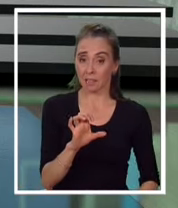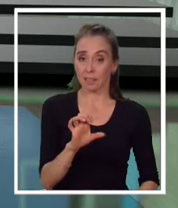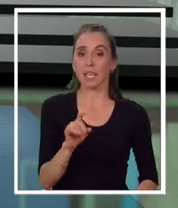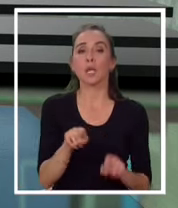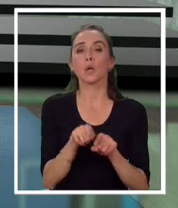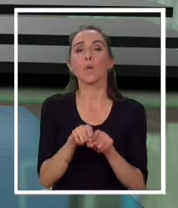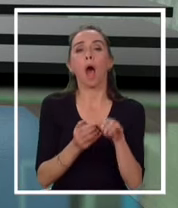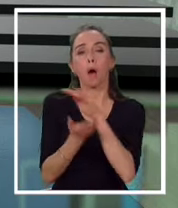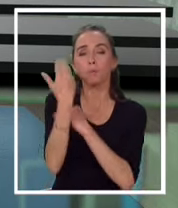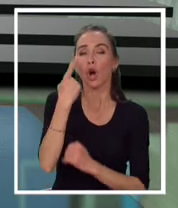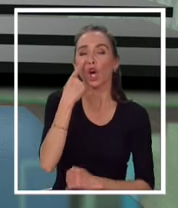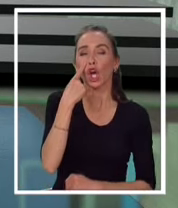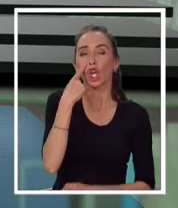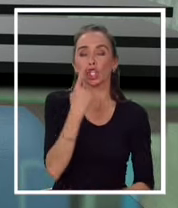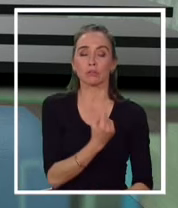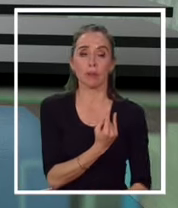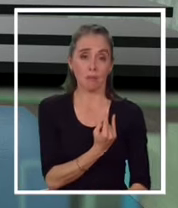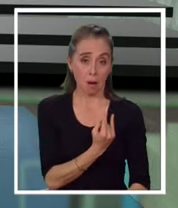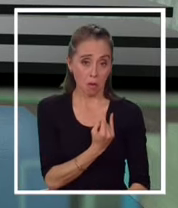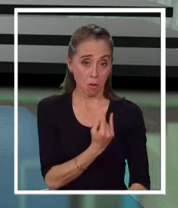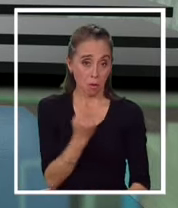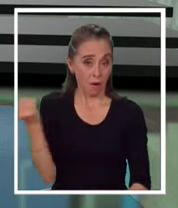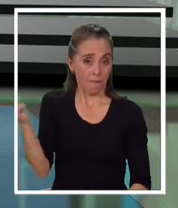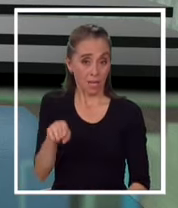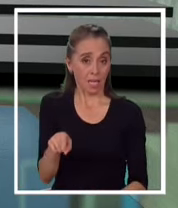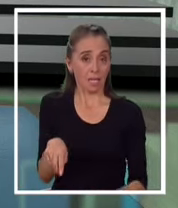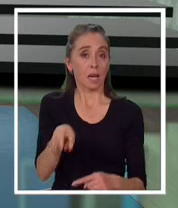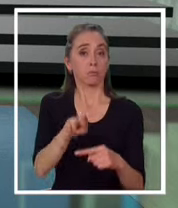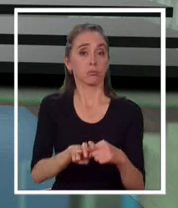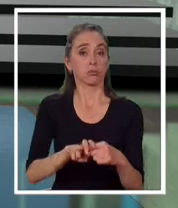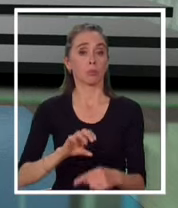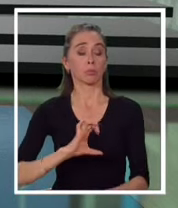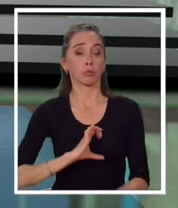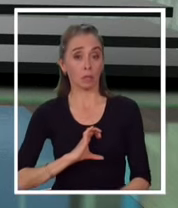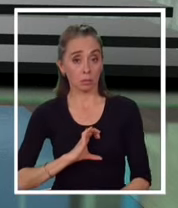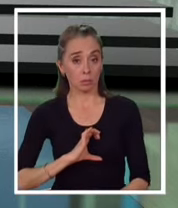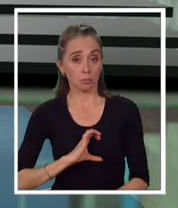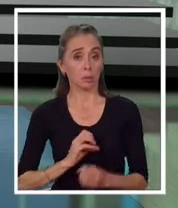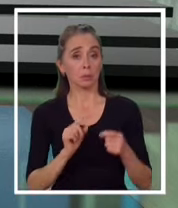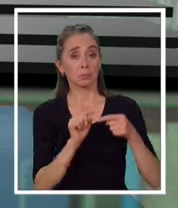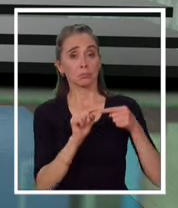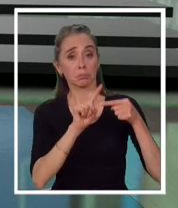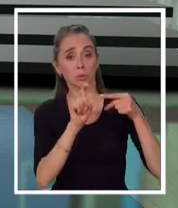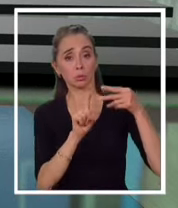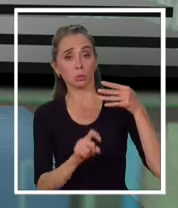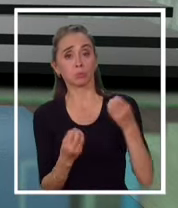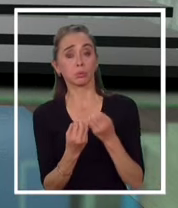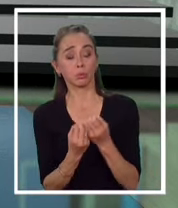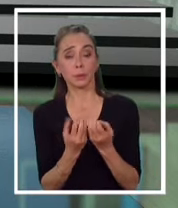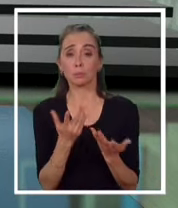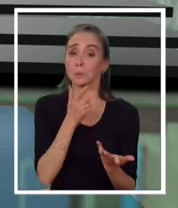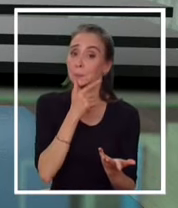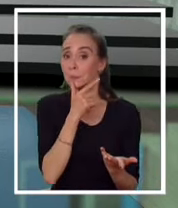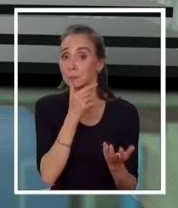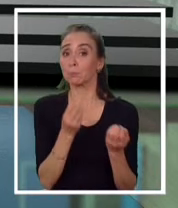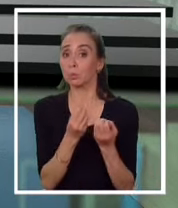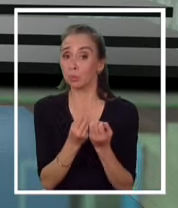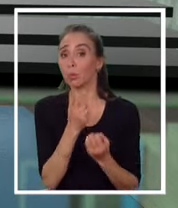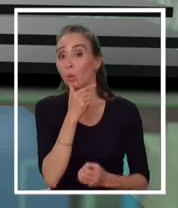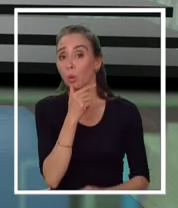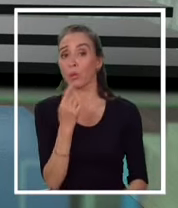viejo conocido de los azules, el que venga a sentarse en la banca? Muchas preguntas, mucha inquietud,